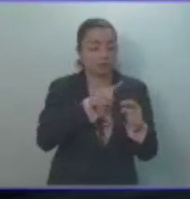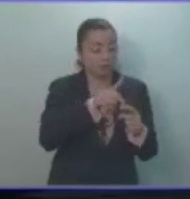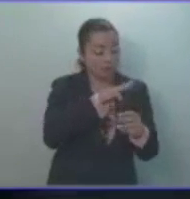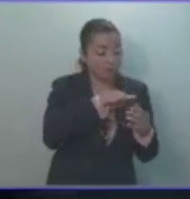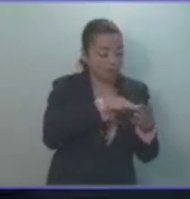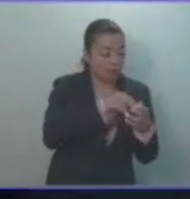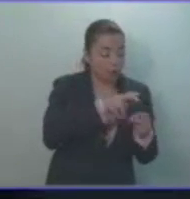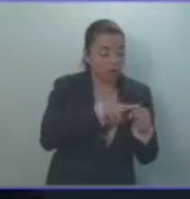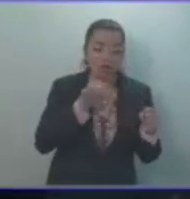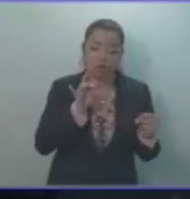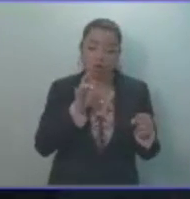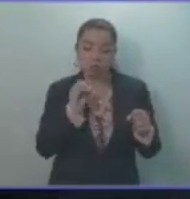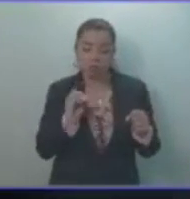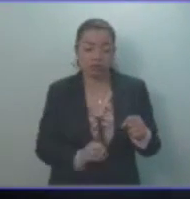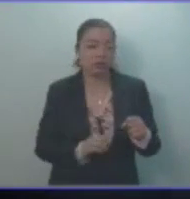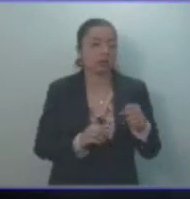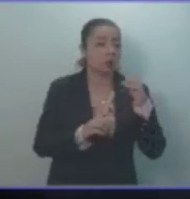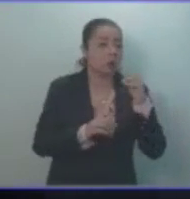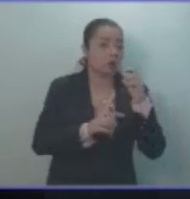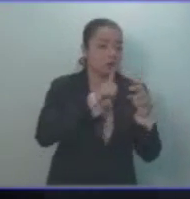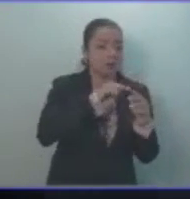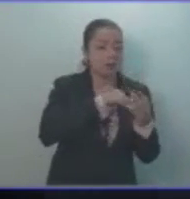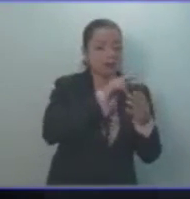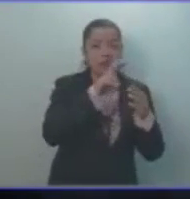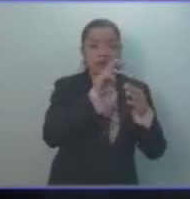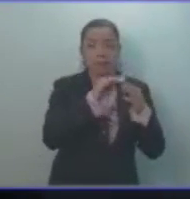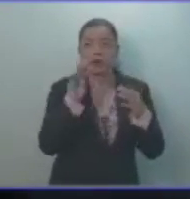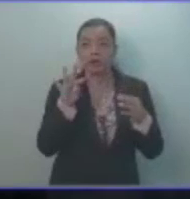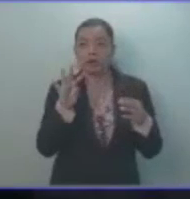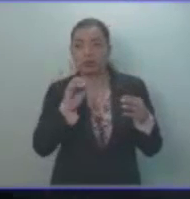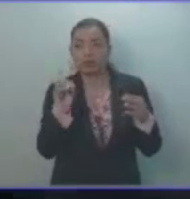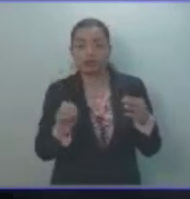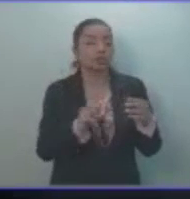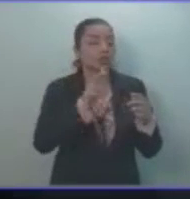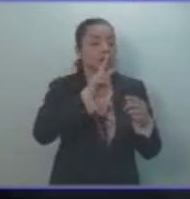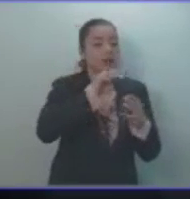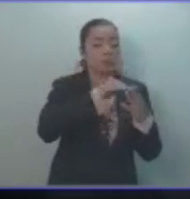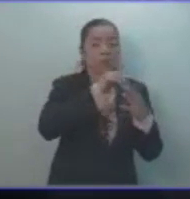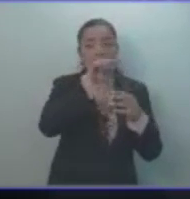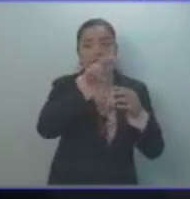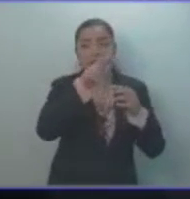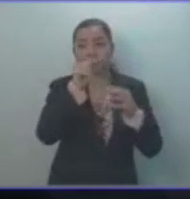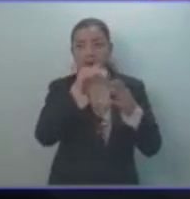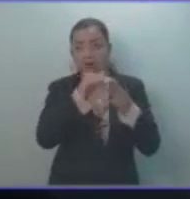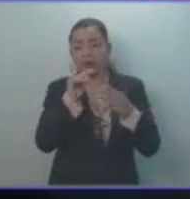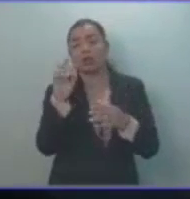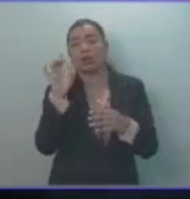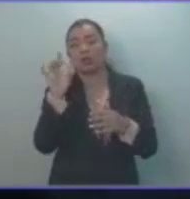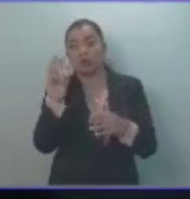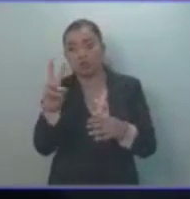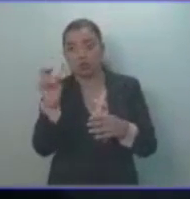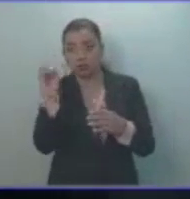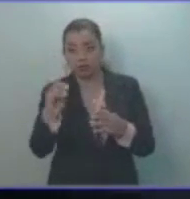2,000 4%, de 2,000 a 3,000 2%. Diario El Mundo. Buenos